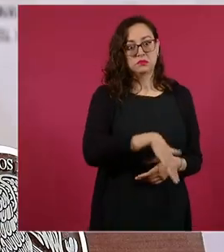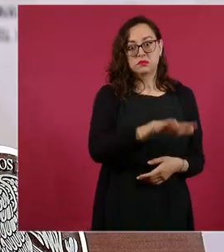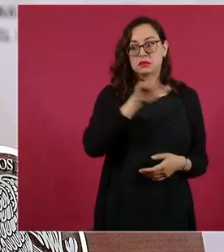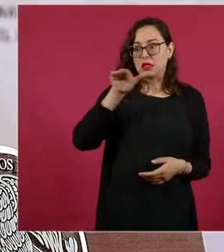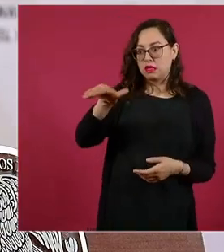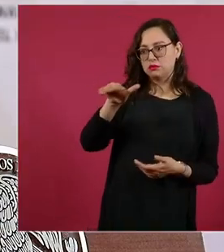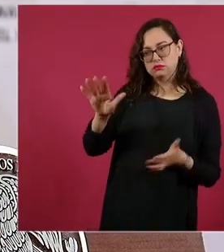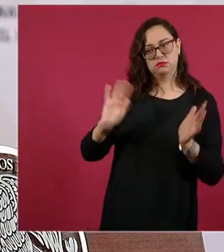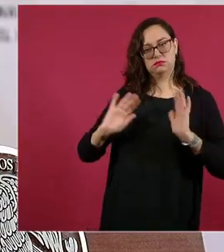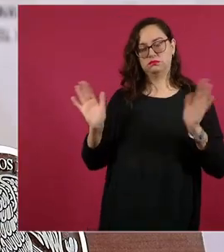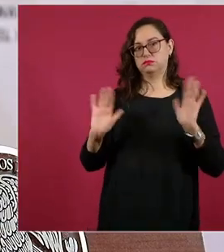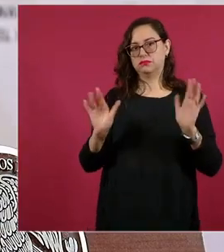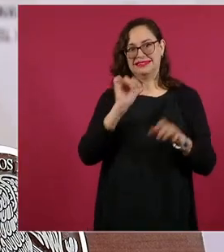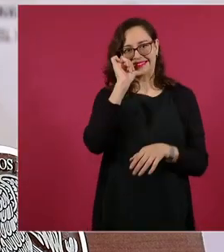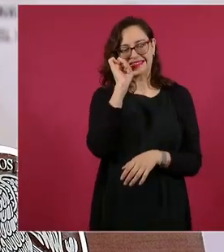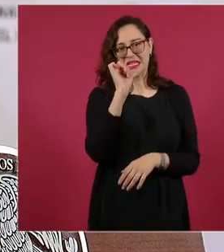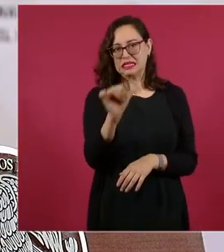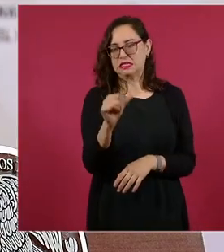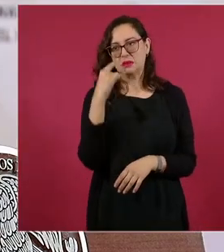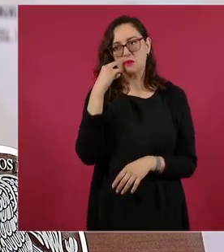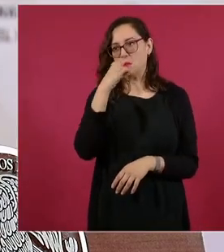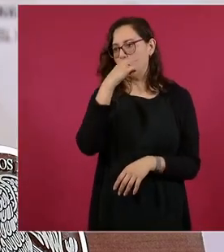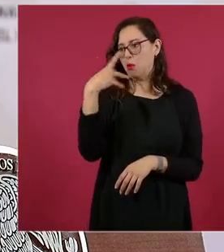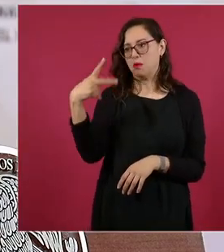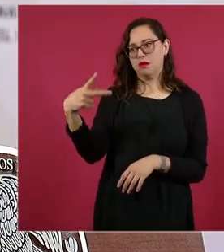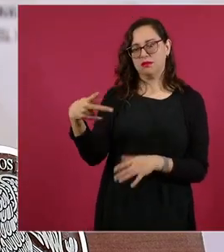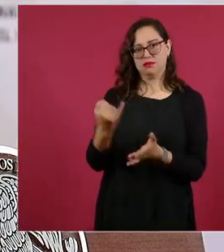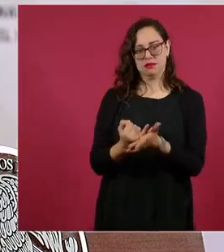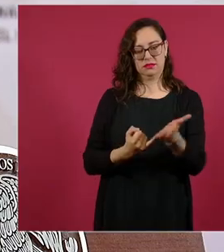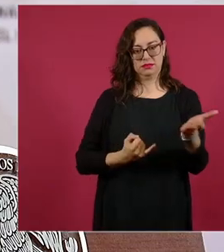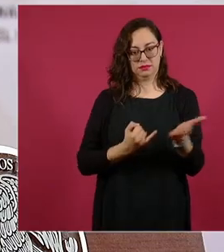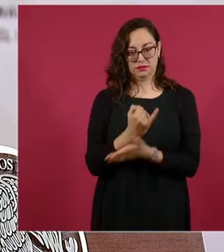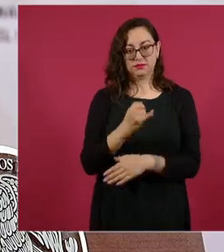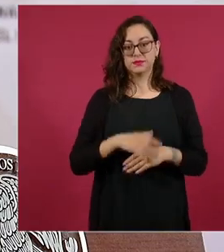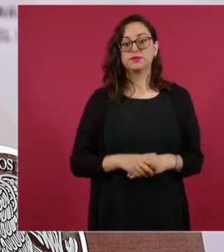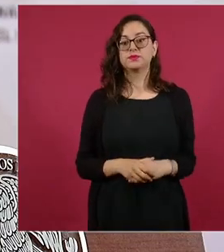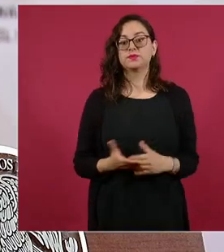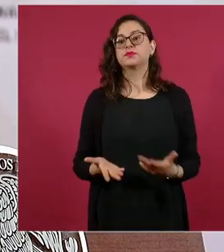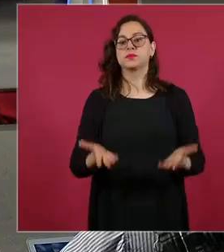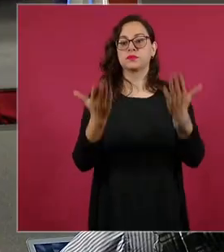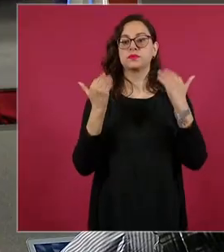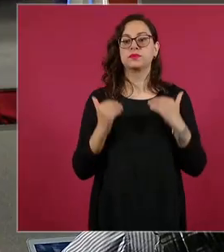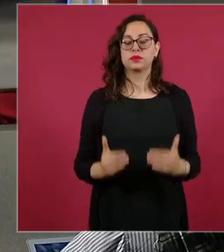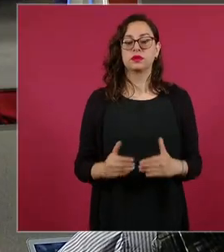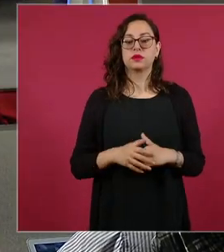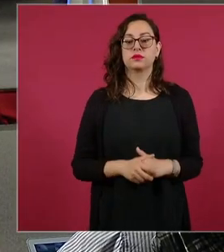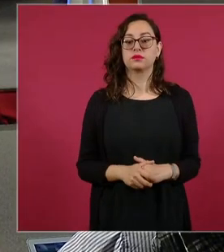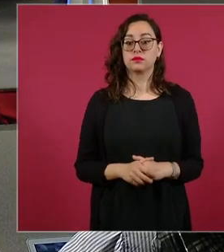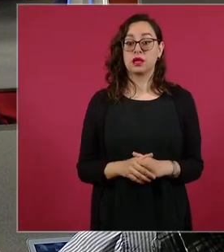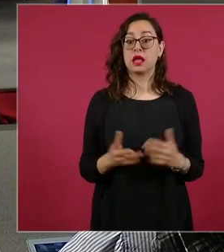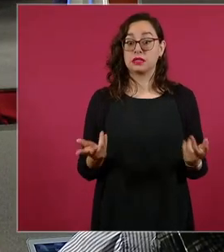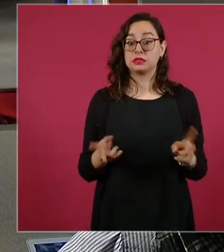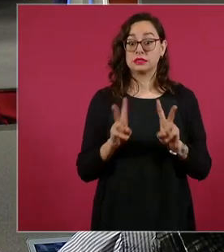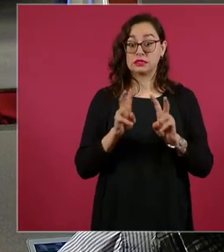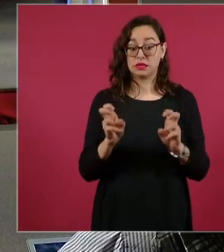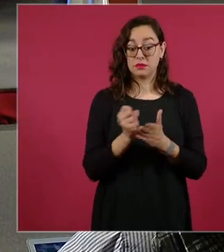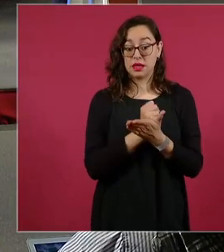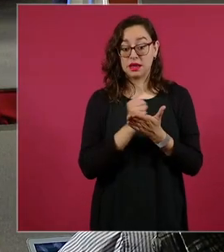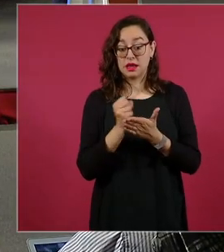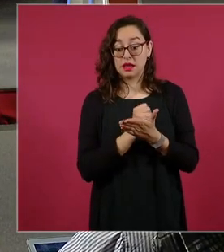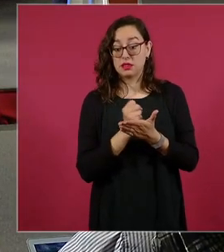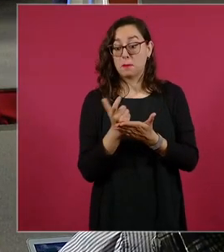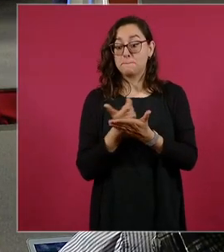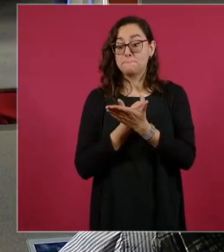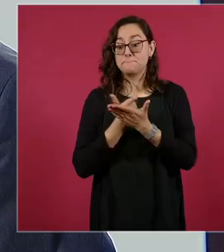otorgamos el crédito. Muy importante en esta reforma de ley el poder originar finalmente en pesos. Como ustedes lo saben bien, los